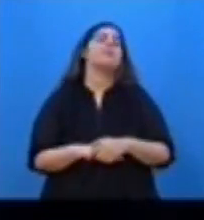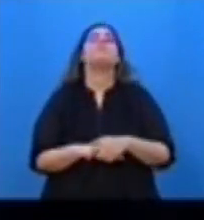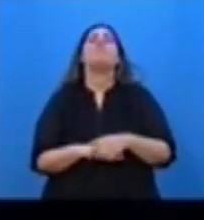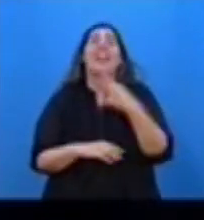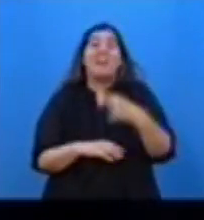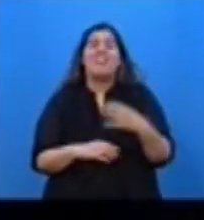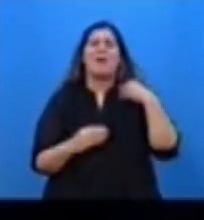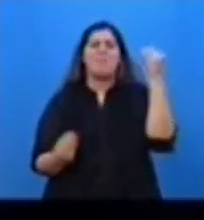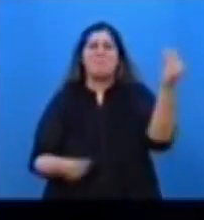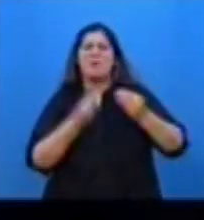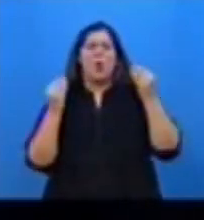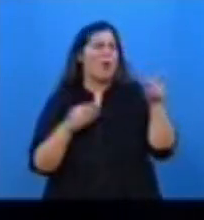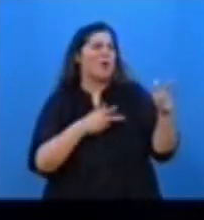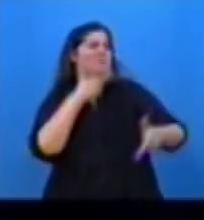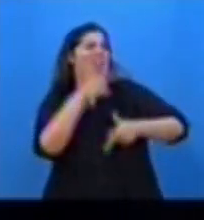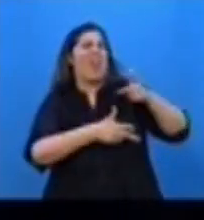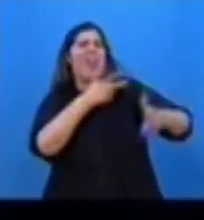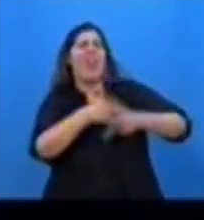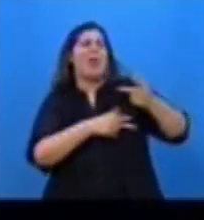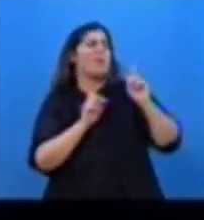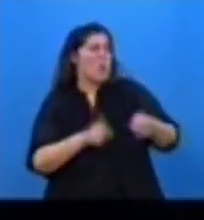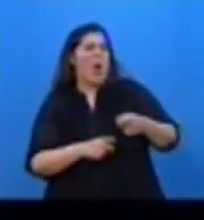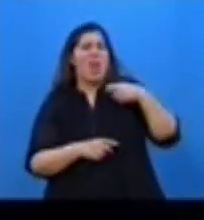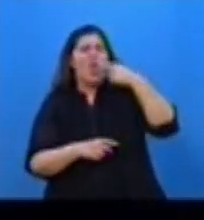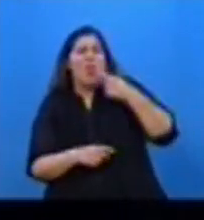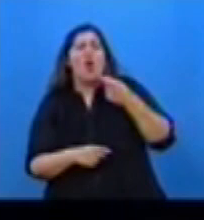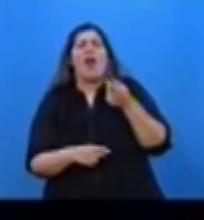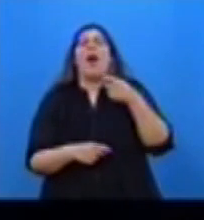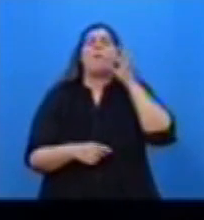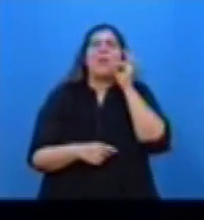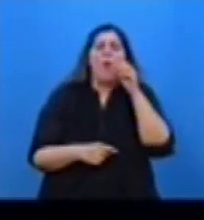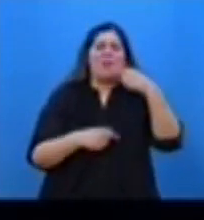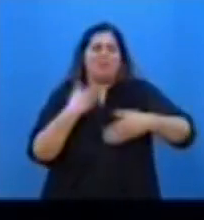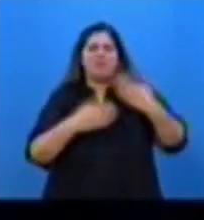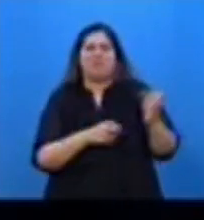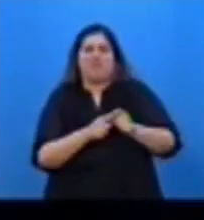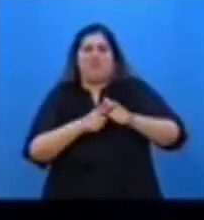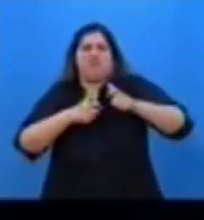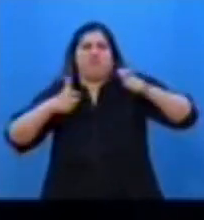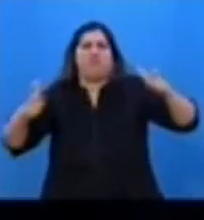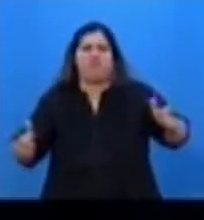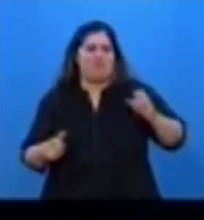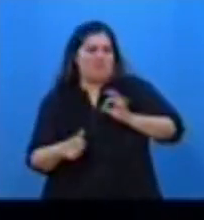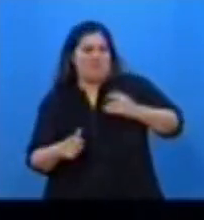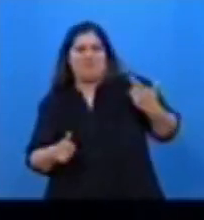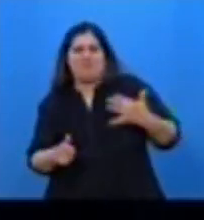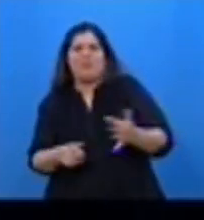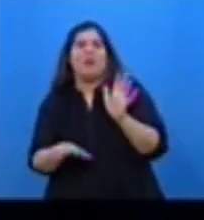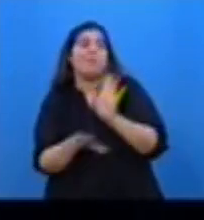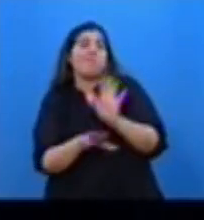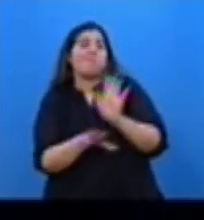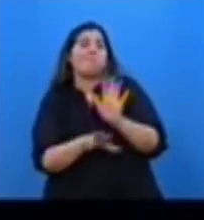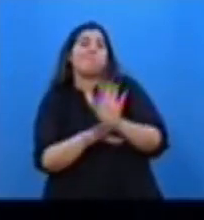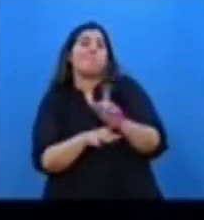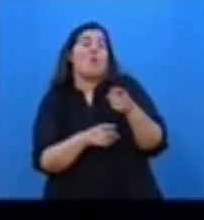nos preocupa es que por mucho de lo que usted dice presidente el consumo de drogas y el consumo de marihuana ha aumentado en estos años eso quiere decir que